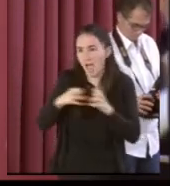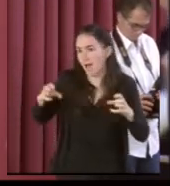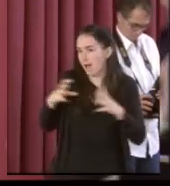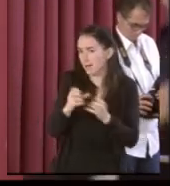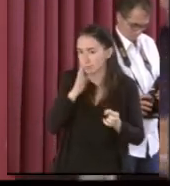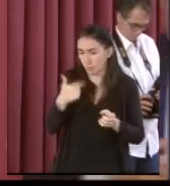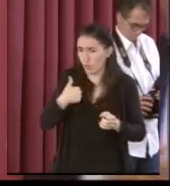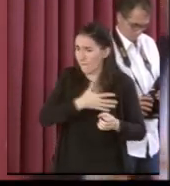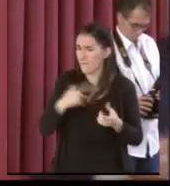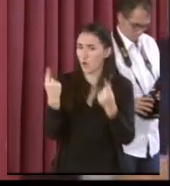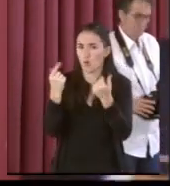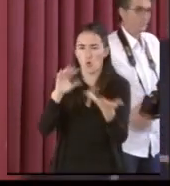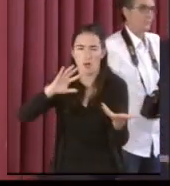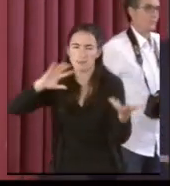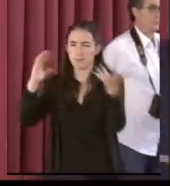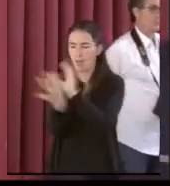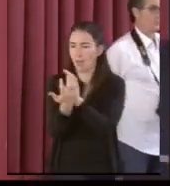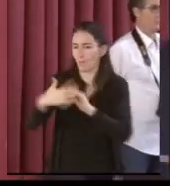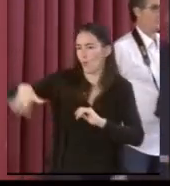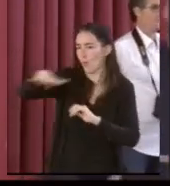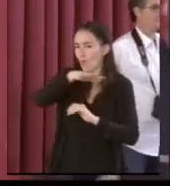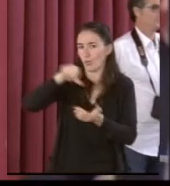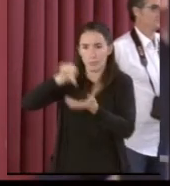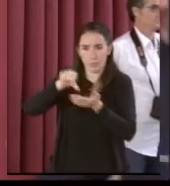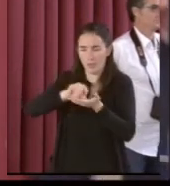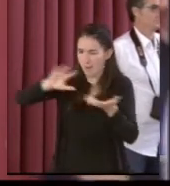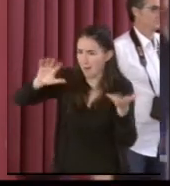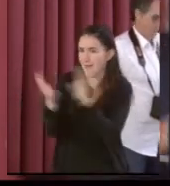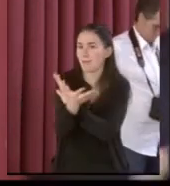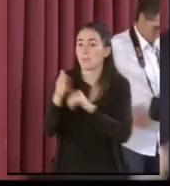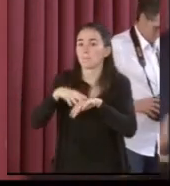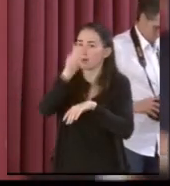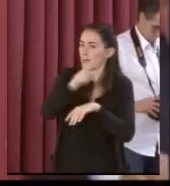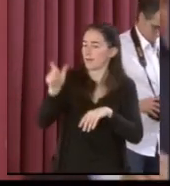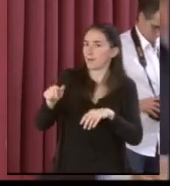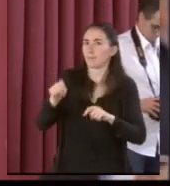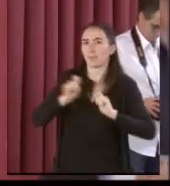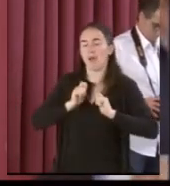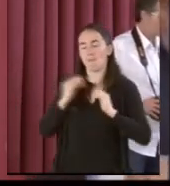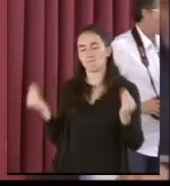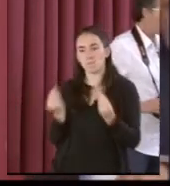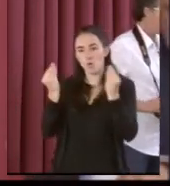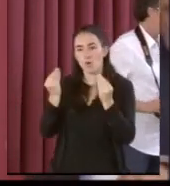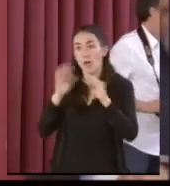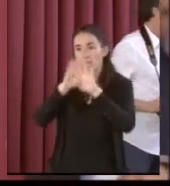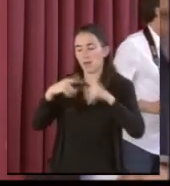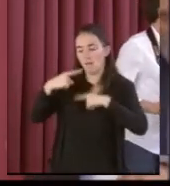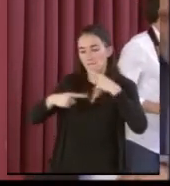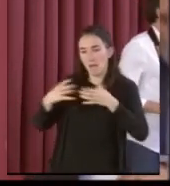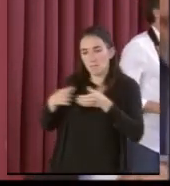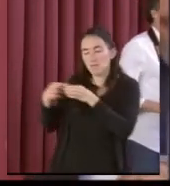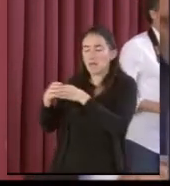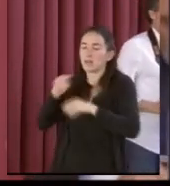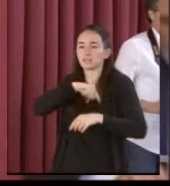de la ciudad, porque va a ser útiles para muchas personas, porque van a mejorar la vida de muchas familias logroñesas. En